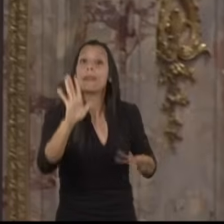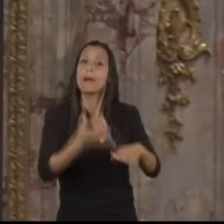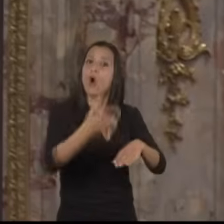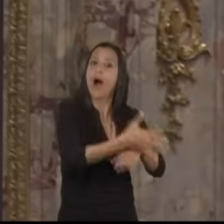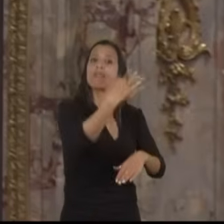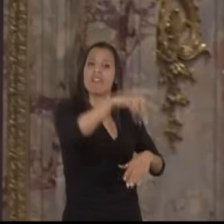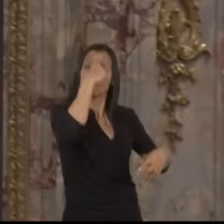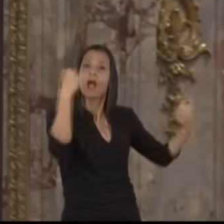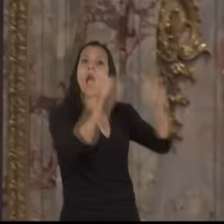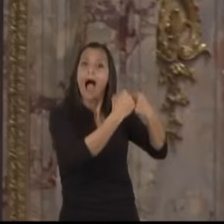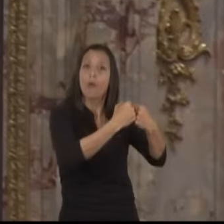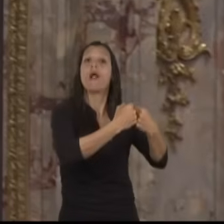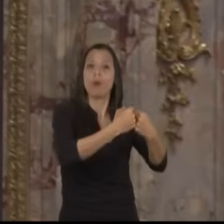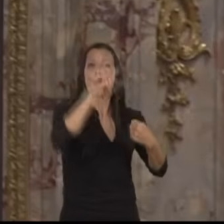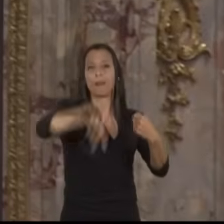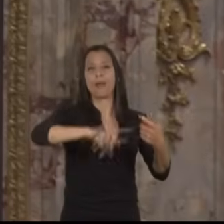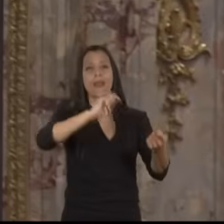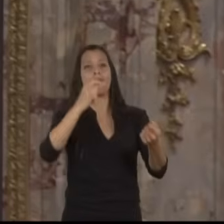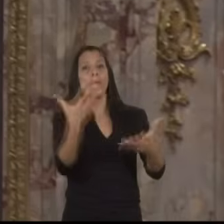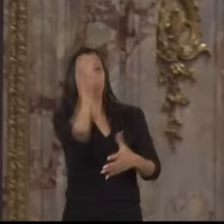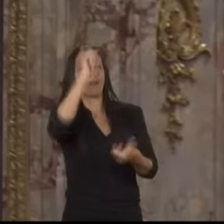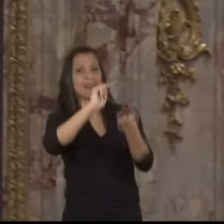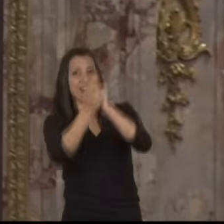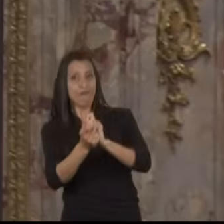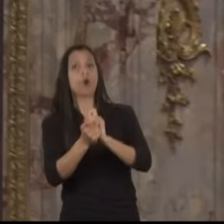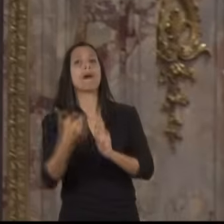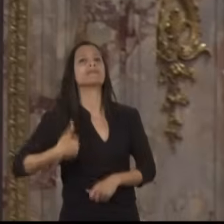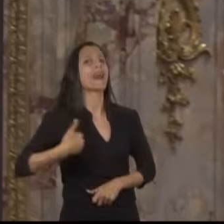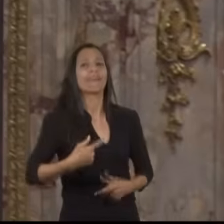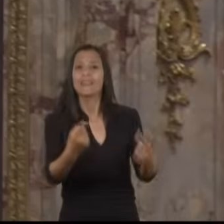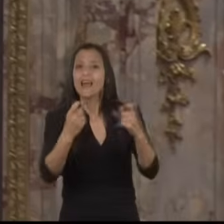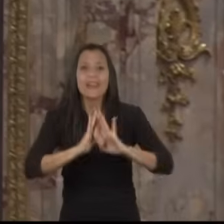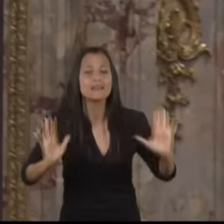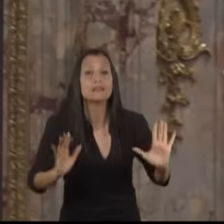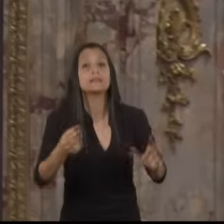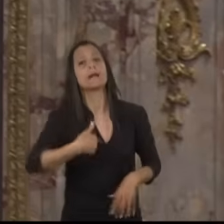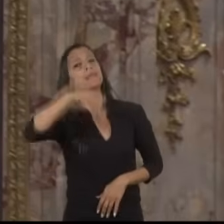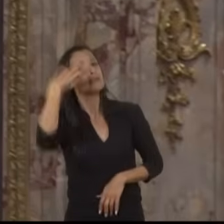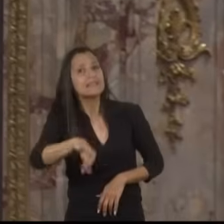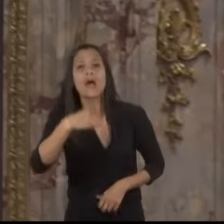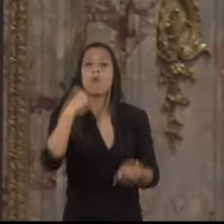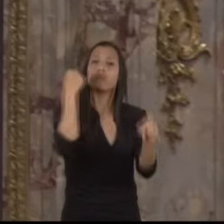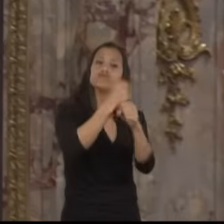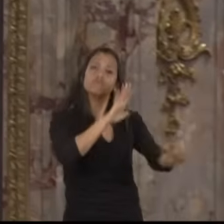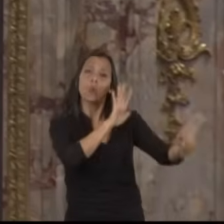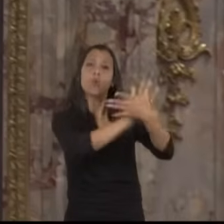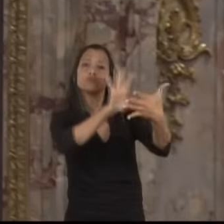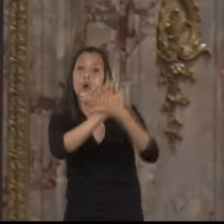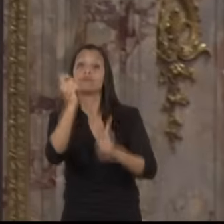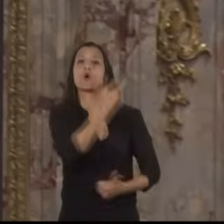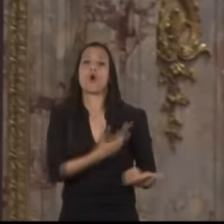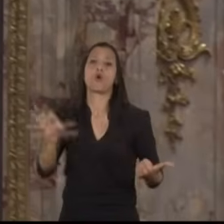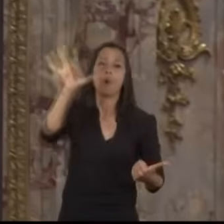necesarios para hacer las reformas de fondo que el país necesita. Estoy seguro que trabajando codo a codo con los